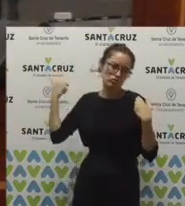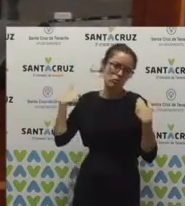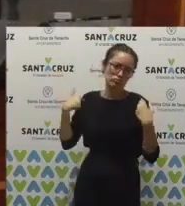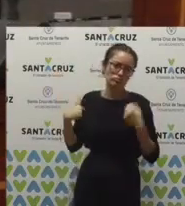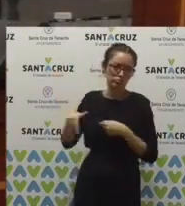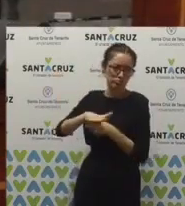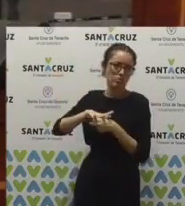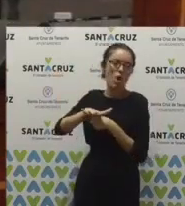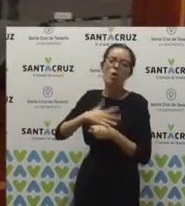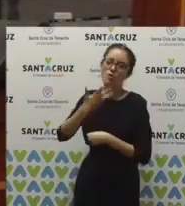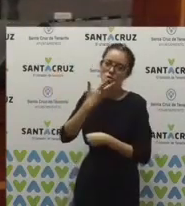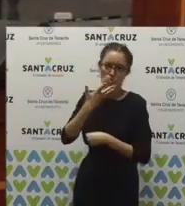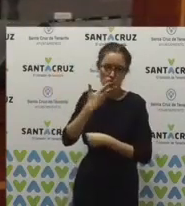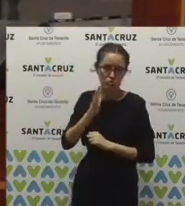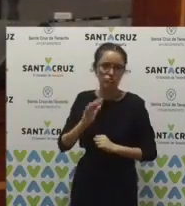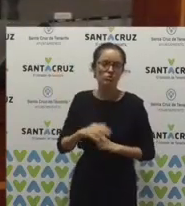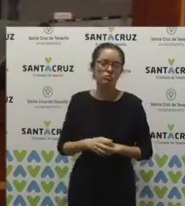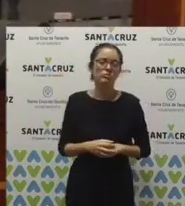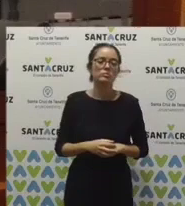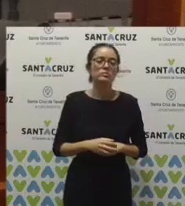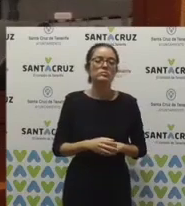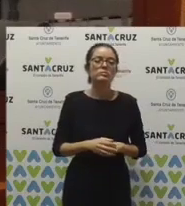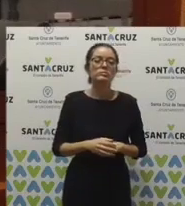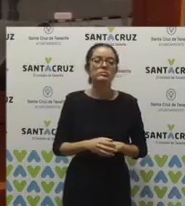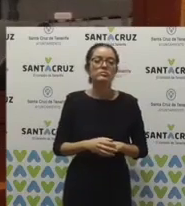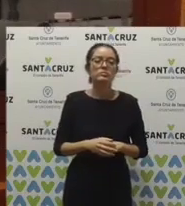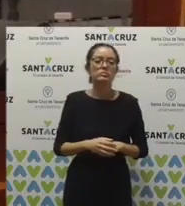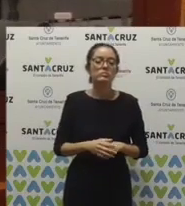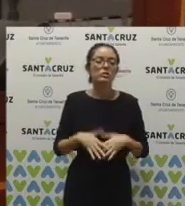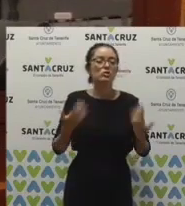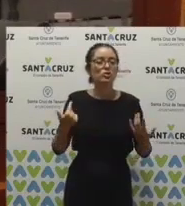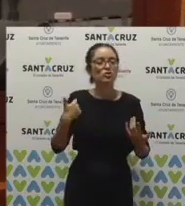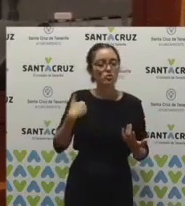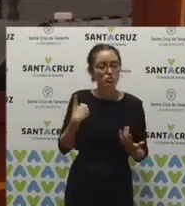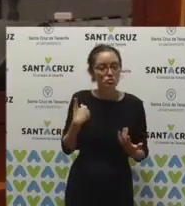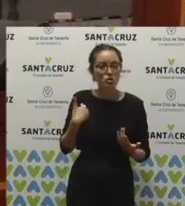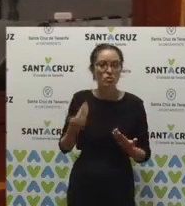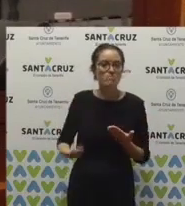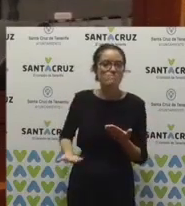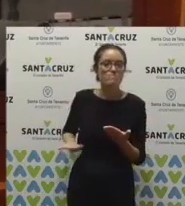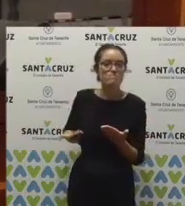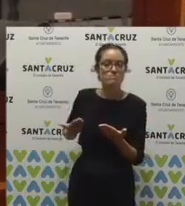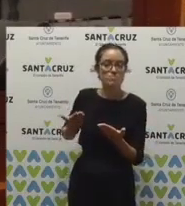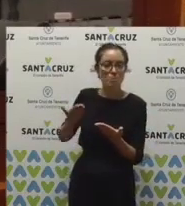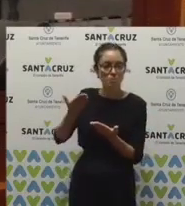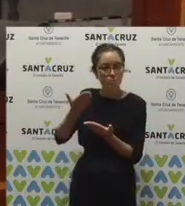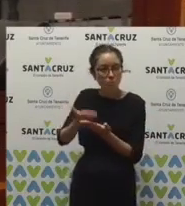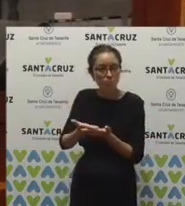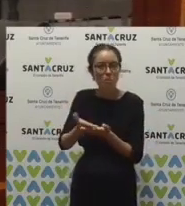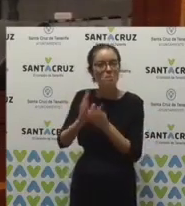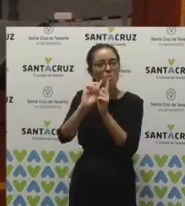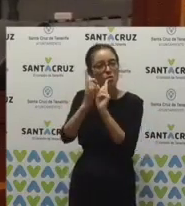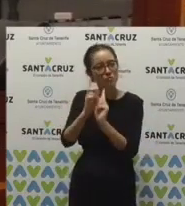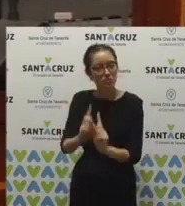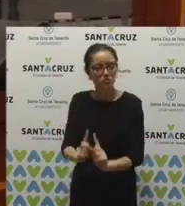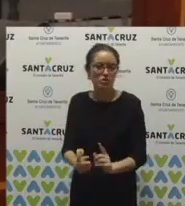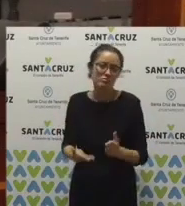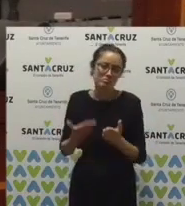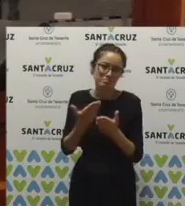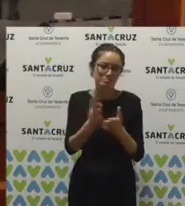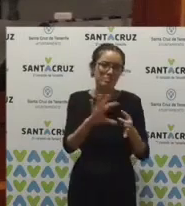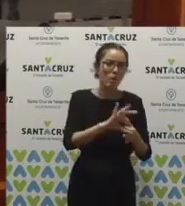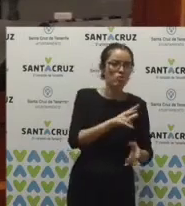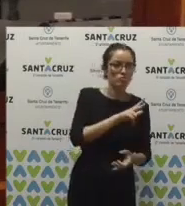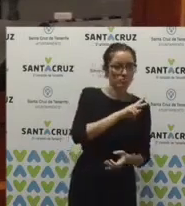sector y es por ello que le quería plantear algunas modificaciones a la señora concejala en cuanto al